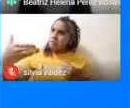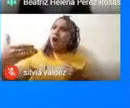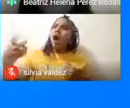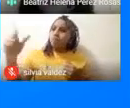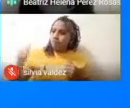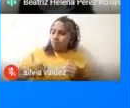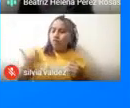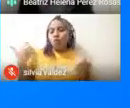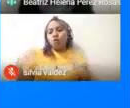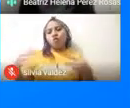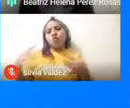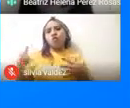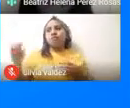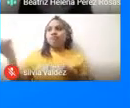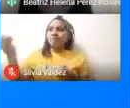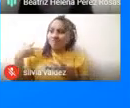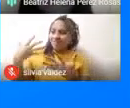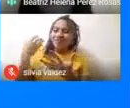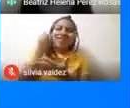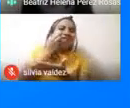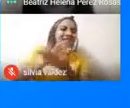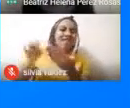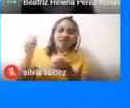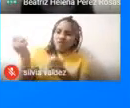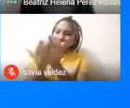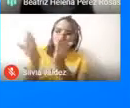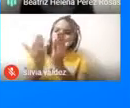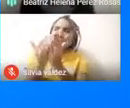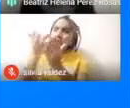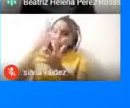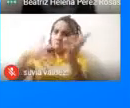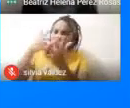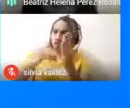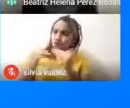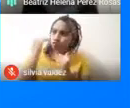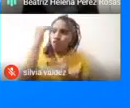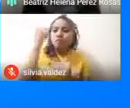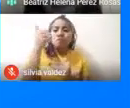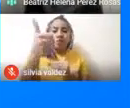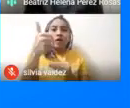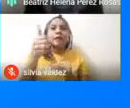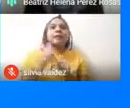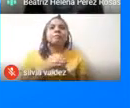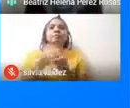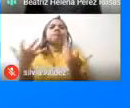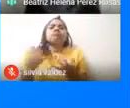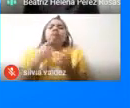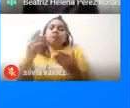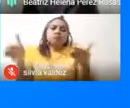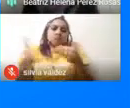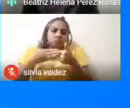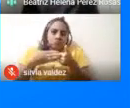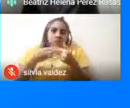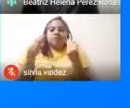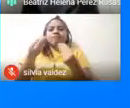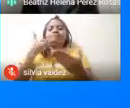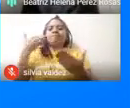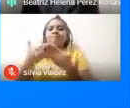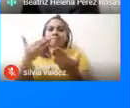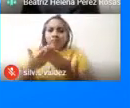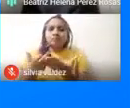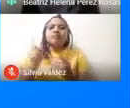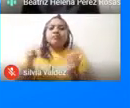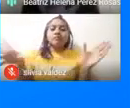aprovechando muchísimo sus becas y sacando unas buenas calificaciones. Entonces, con esto pues quisiera cerrar, y muchas gracias también a